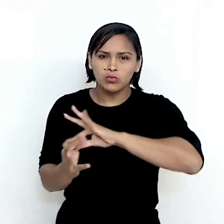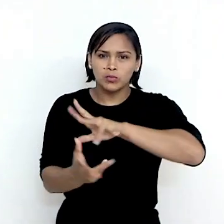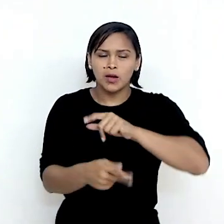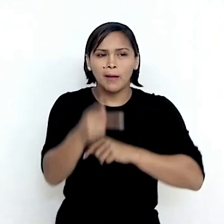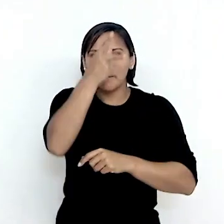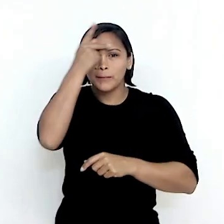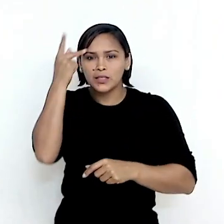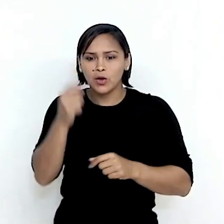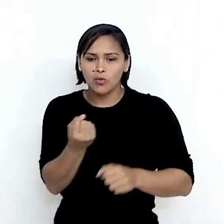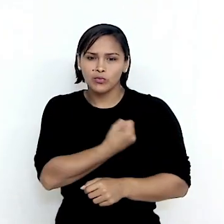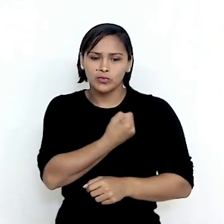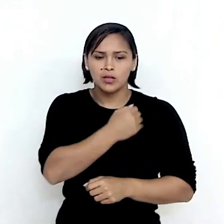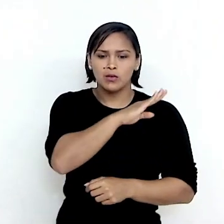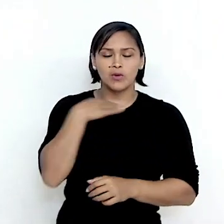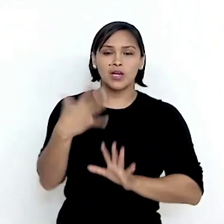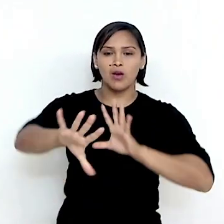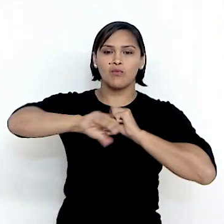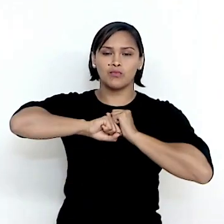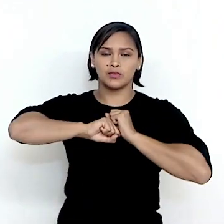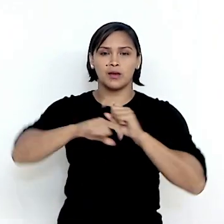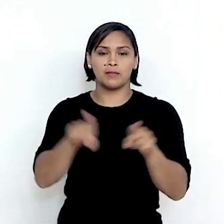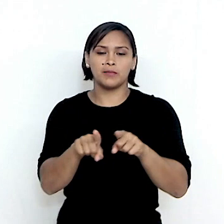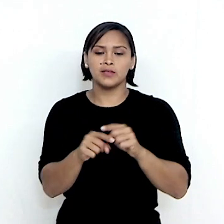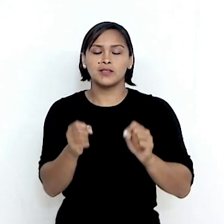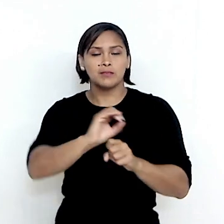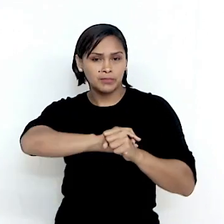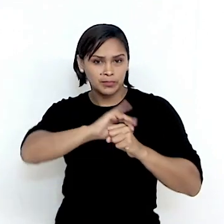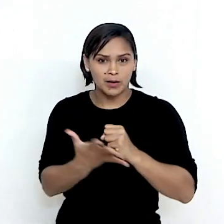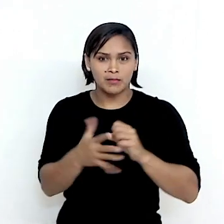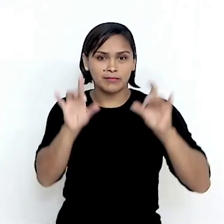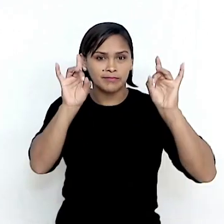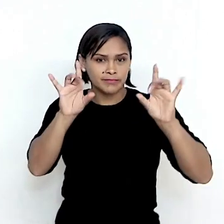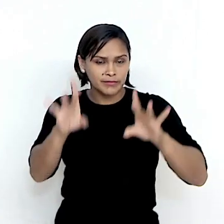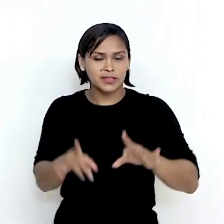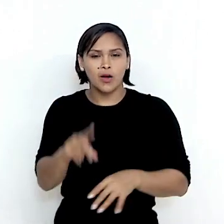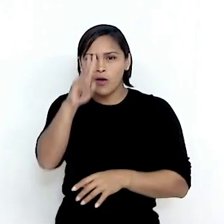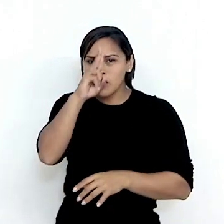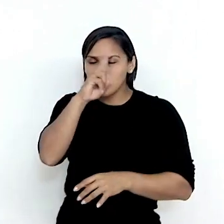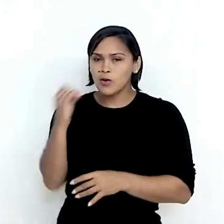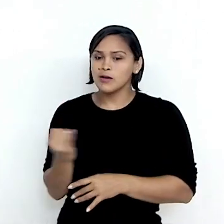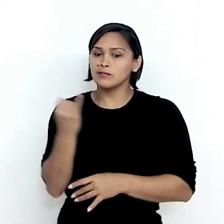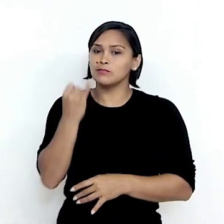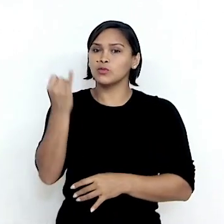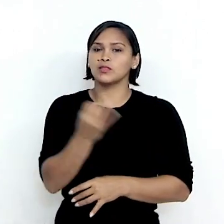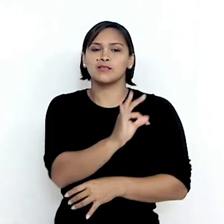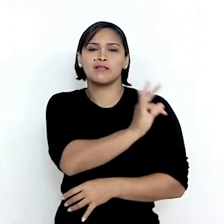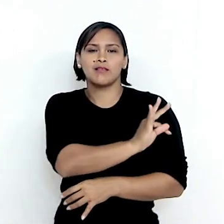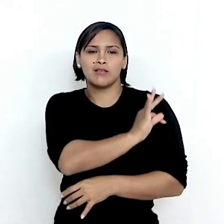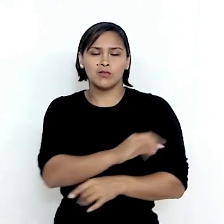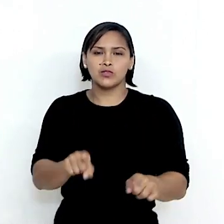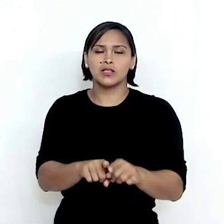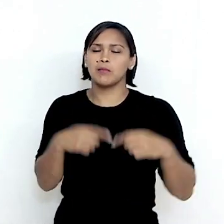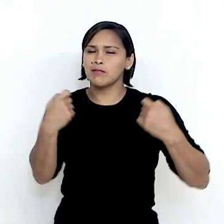contagiadas, pero también ha puesto de relieve la importancia de la tecnología y la necesidad de